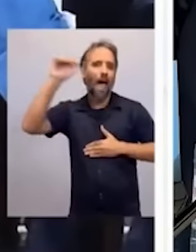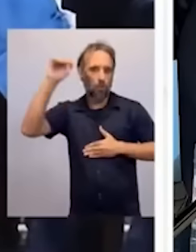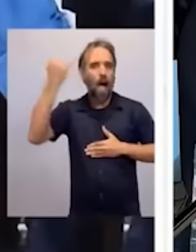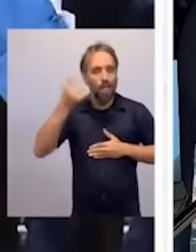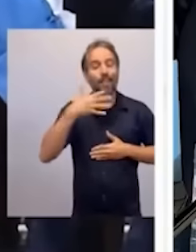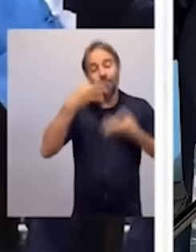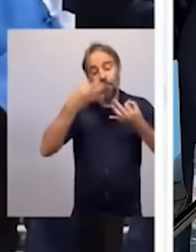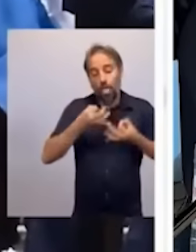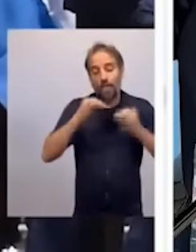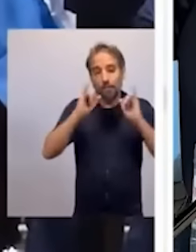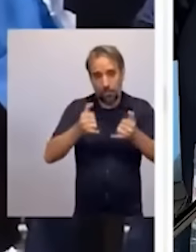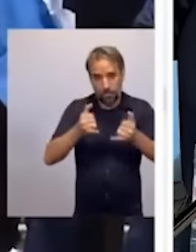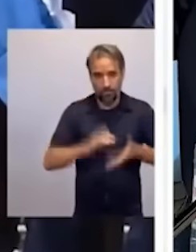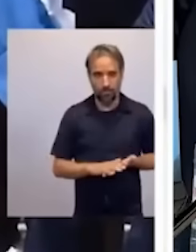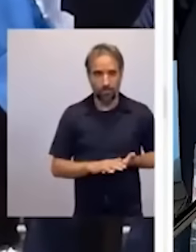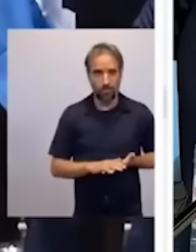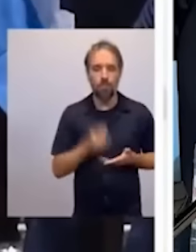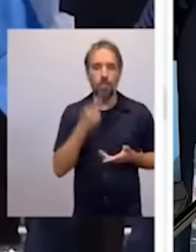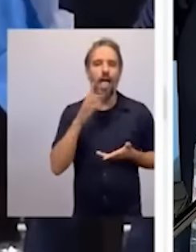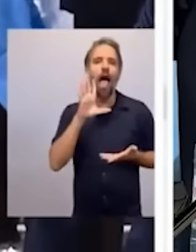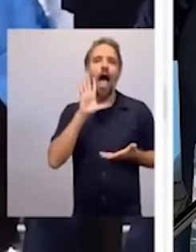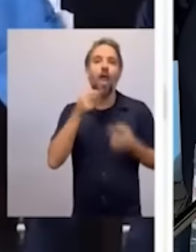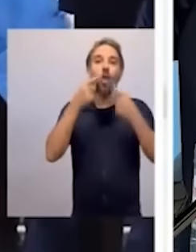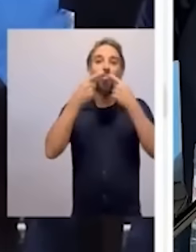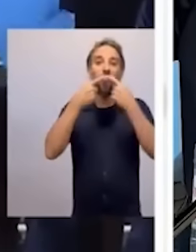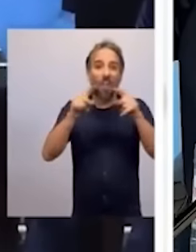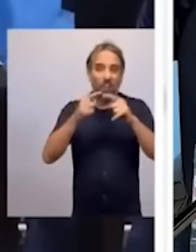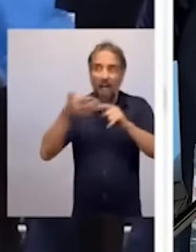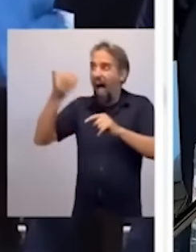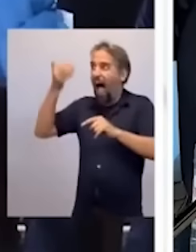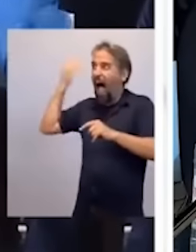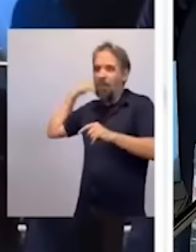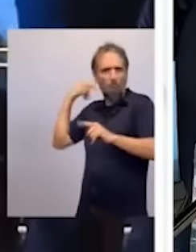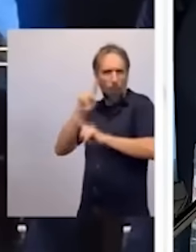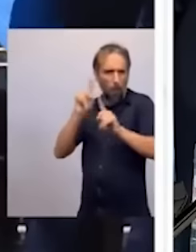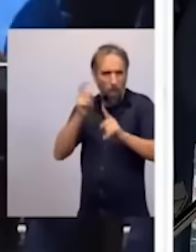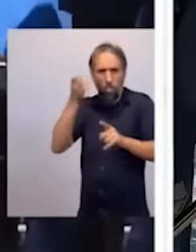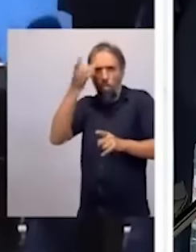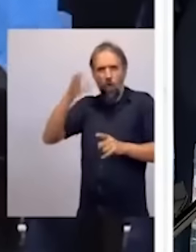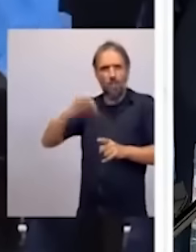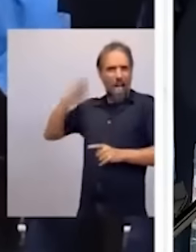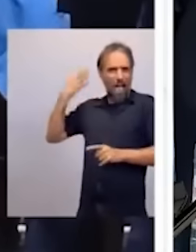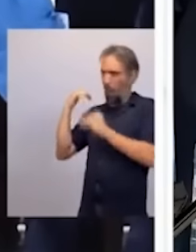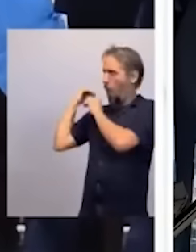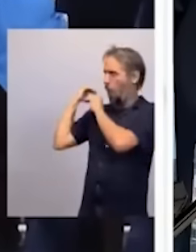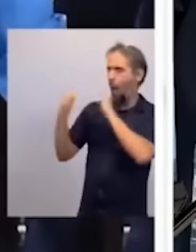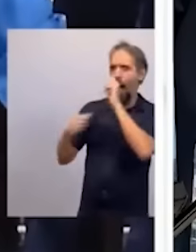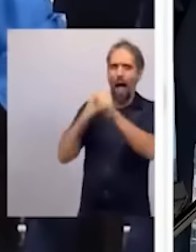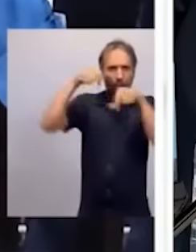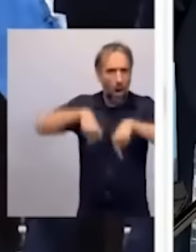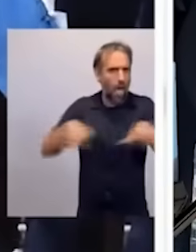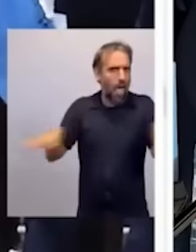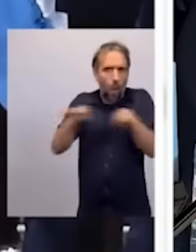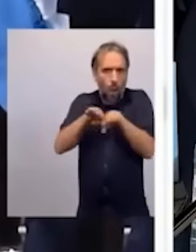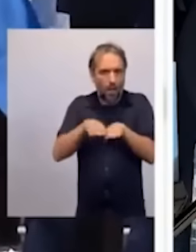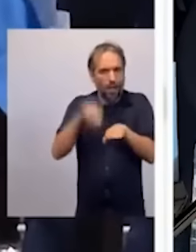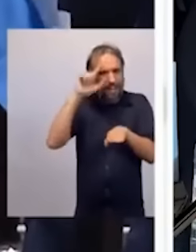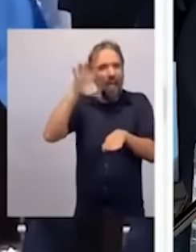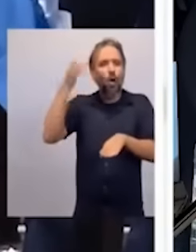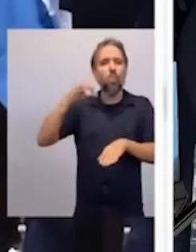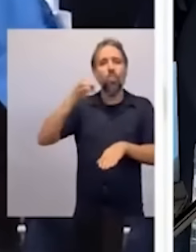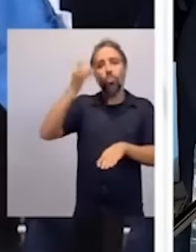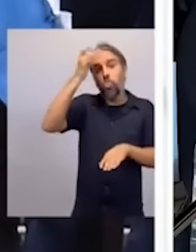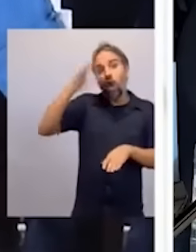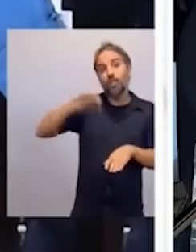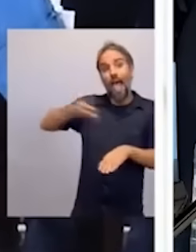este suficiente para que ocurre en est pueden ganar una batalla dos pero que no